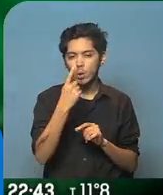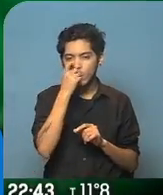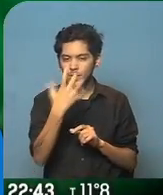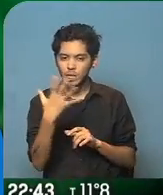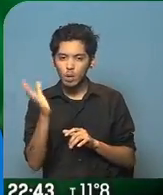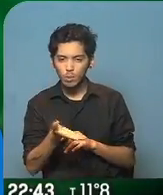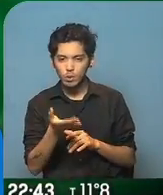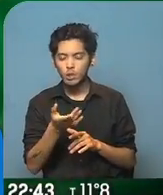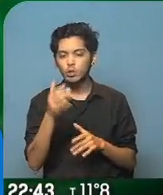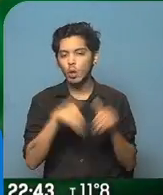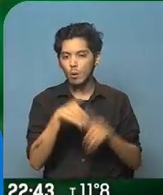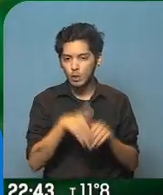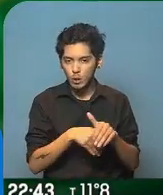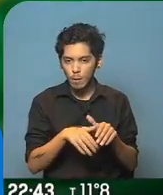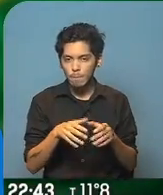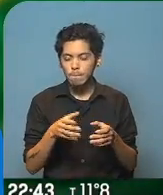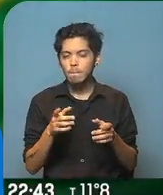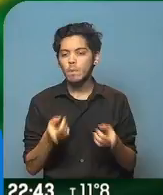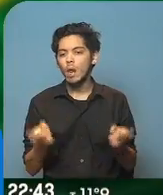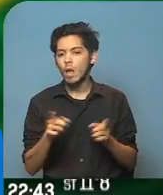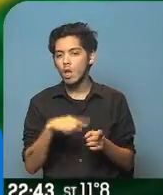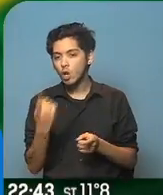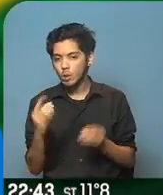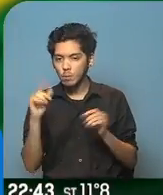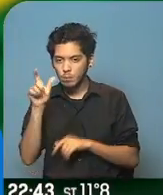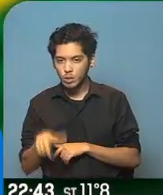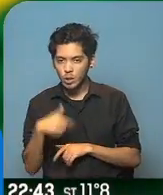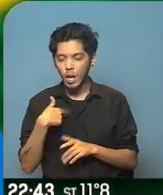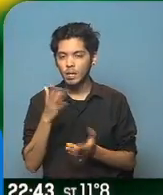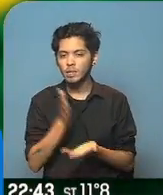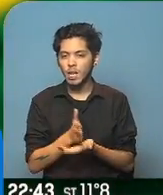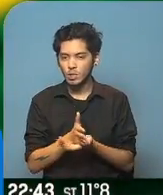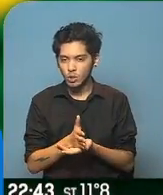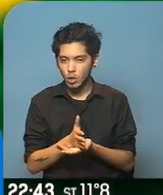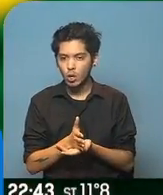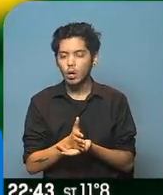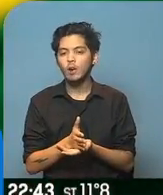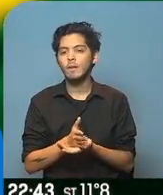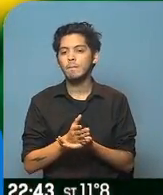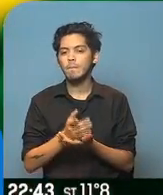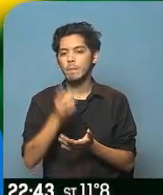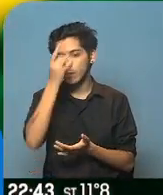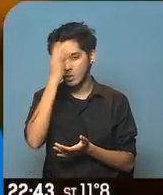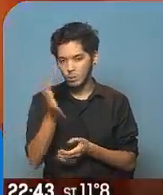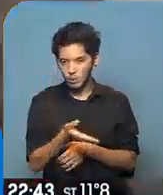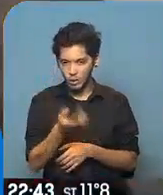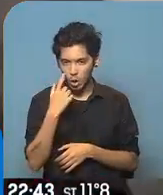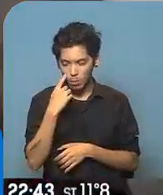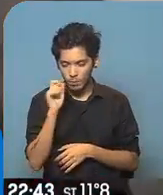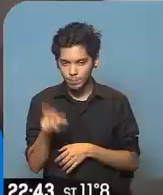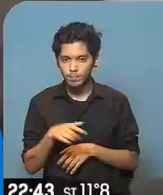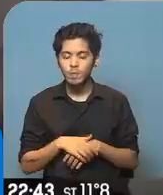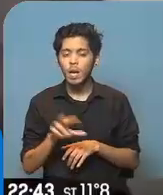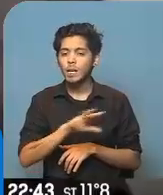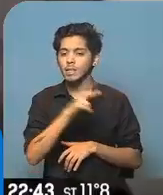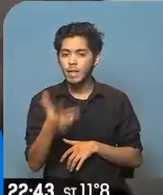de intención de voto, seguido por Ciro Gómez, del centrista Partido Democrático Laborista, con un 12%. En tercer